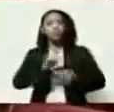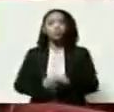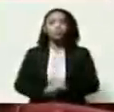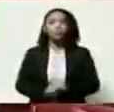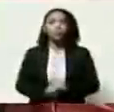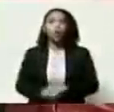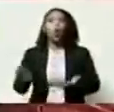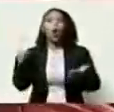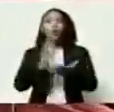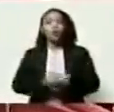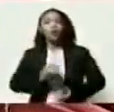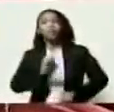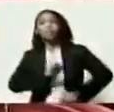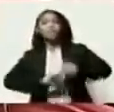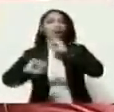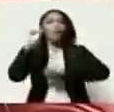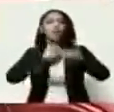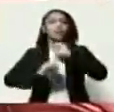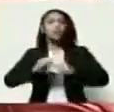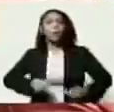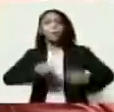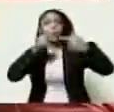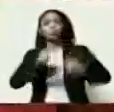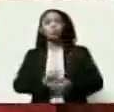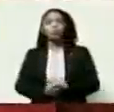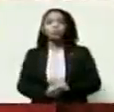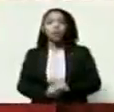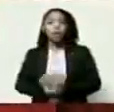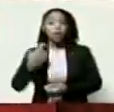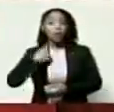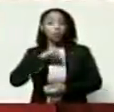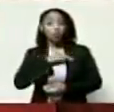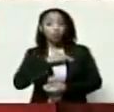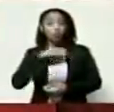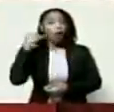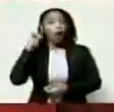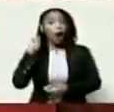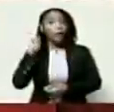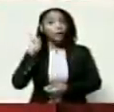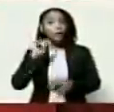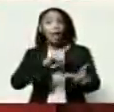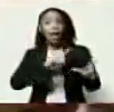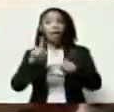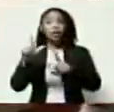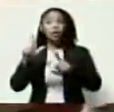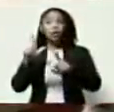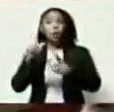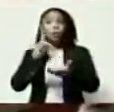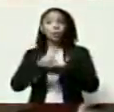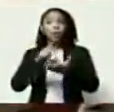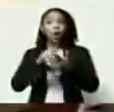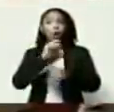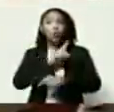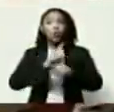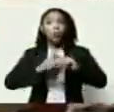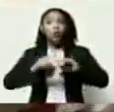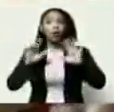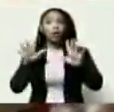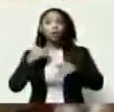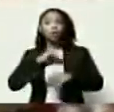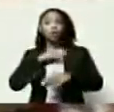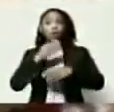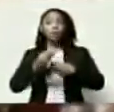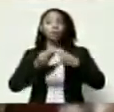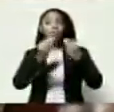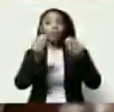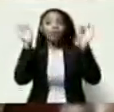Y otra vez a la batalla. Mira, nosotros estamos, Lisandro, ya nosotros estamos incorporados al 1x10. Estamos dándole la